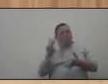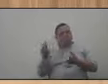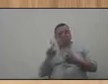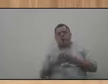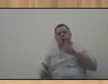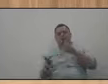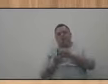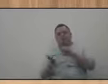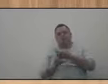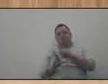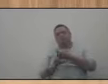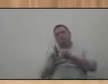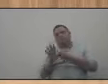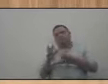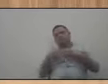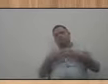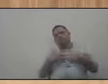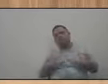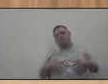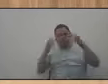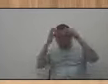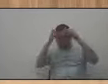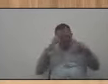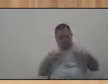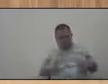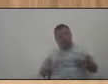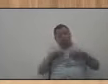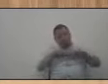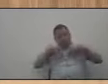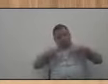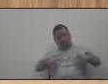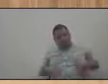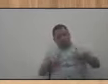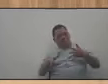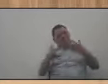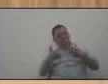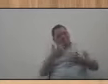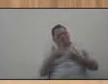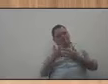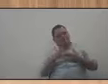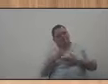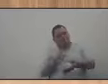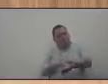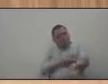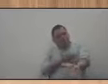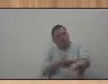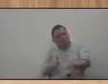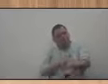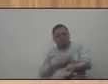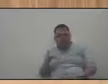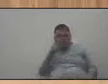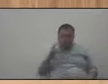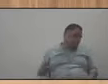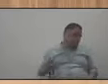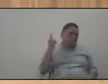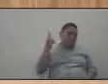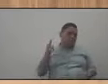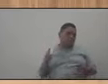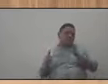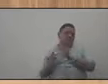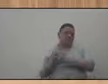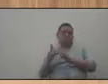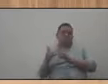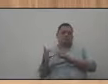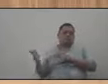ruta cerebrocardiovascular, que a pesar de no ser de obligatorio cumplimiento, pero en razón de ser la primera causa de morbimortalidad de